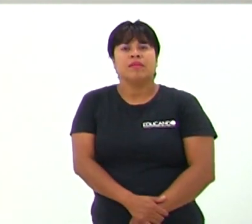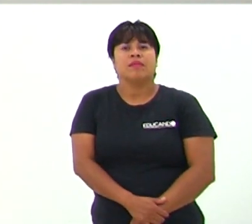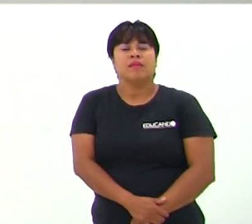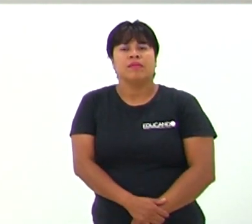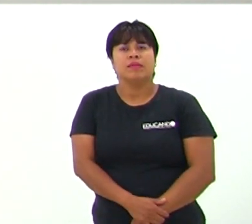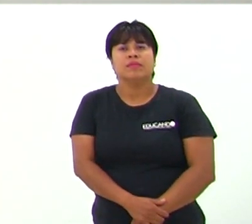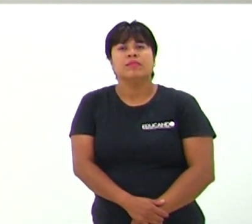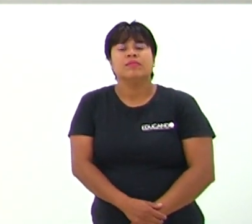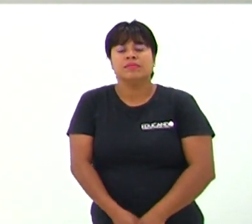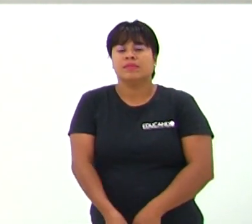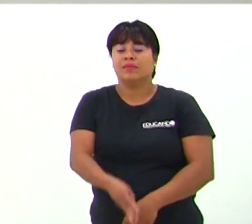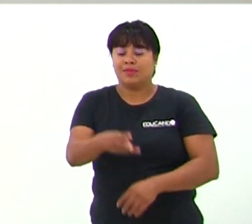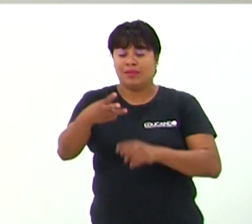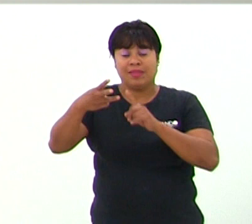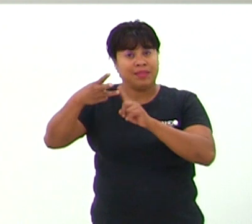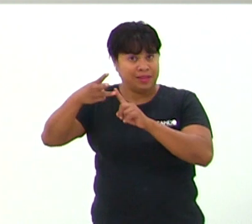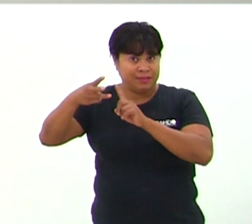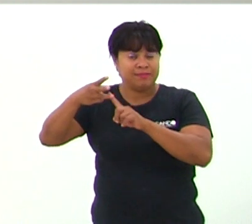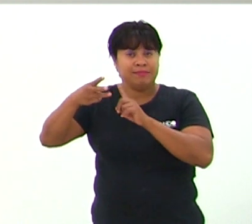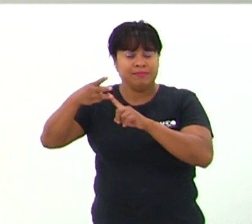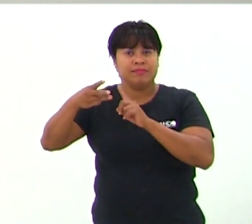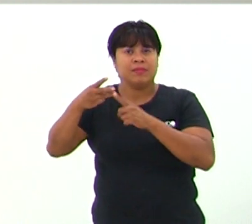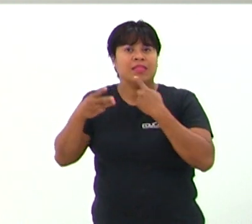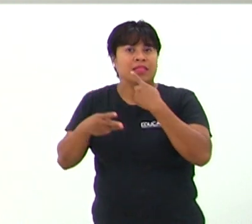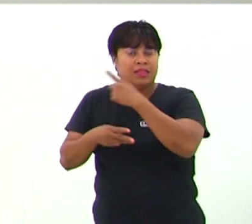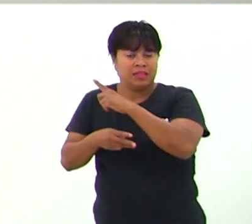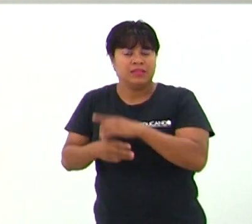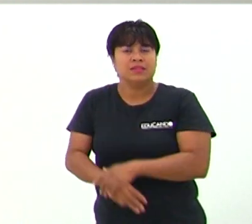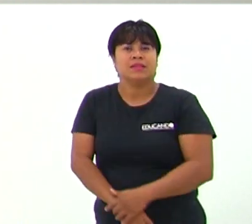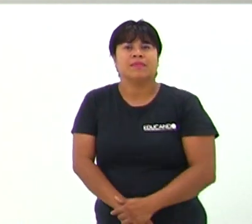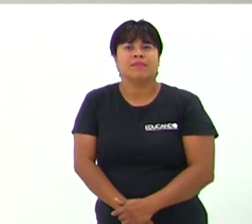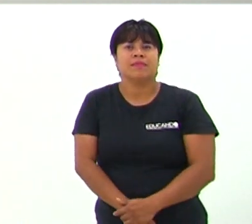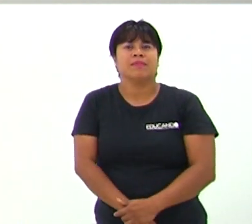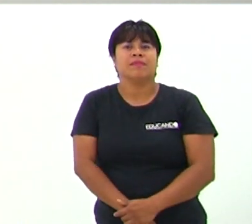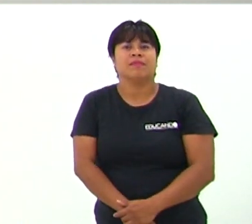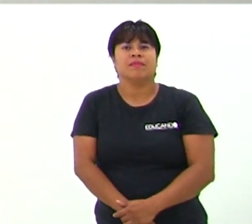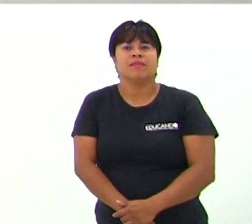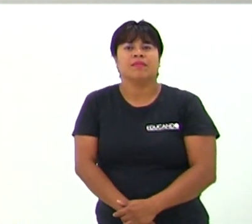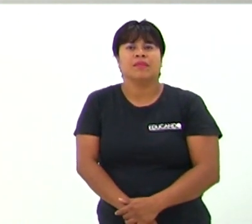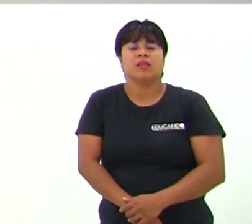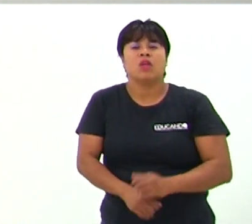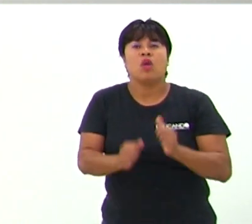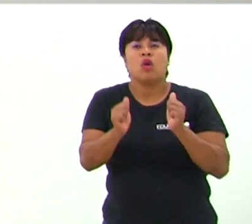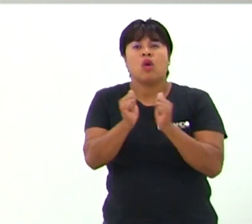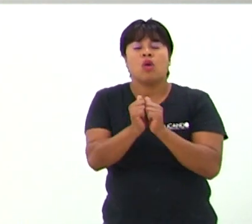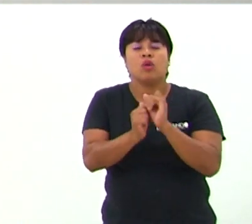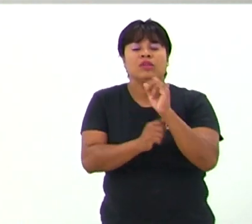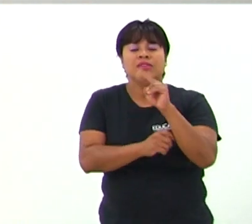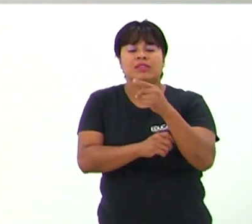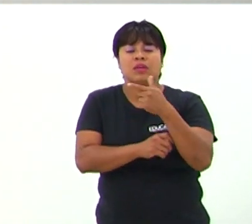Vamos con la número 3. La número 3 dice, con singular